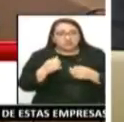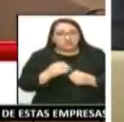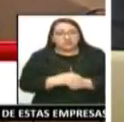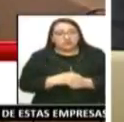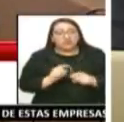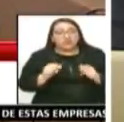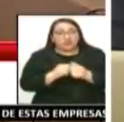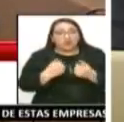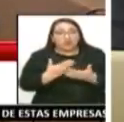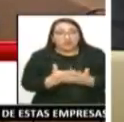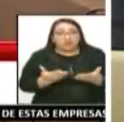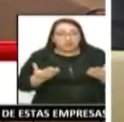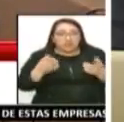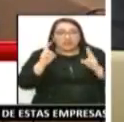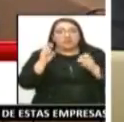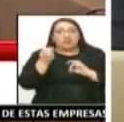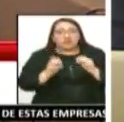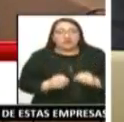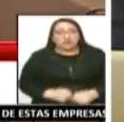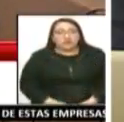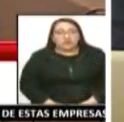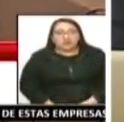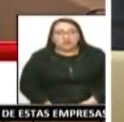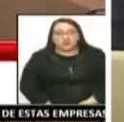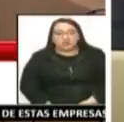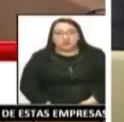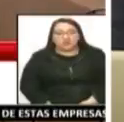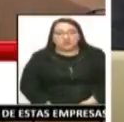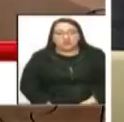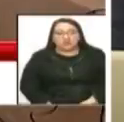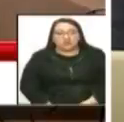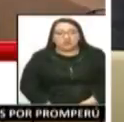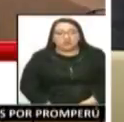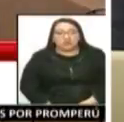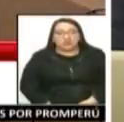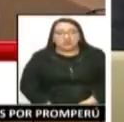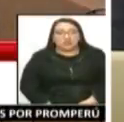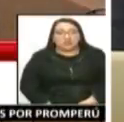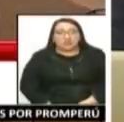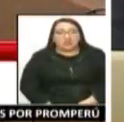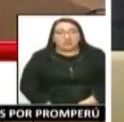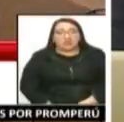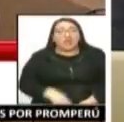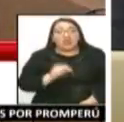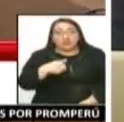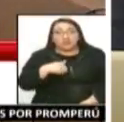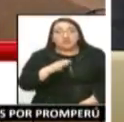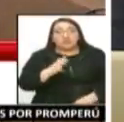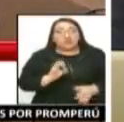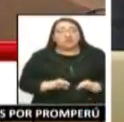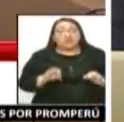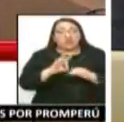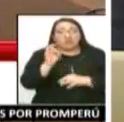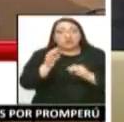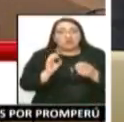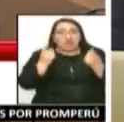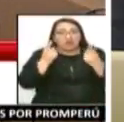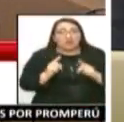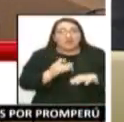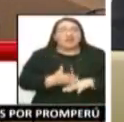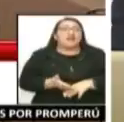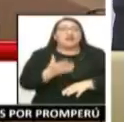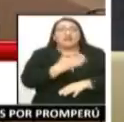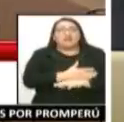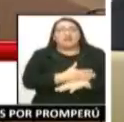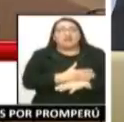debatiendo el tema del presupuesto, que es un poco en lo que se han encasillado en este debate, poner un límite para que estas dos cámaras no